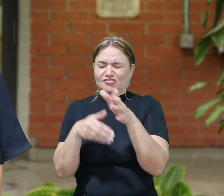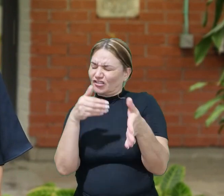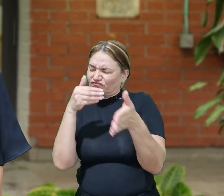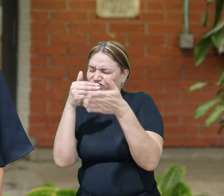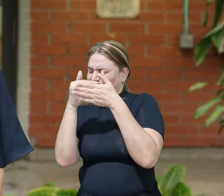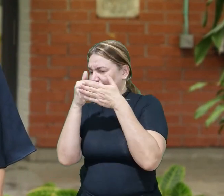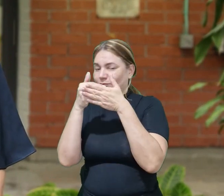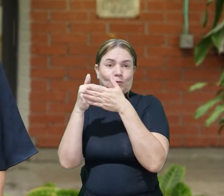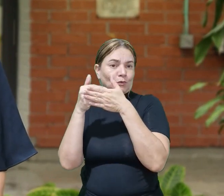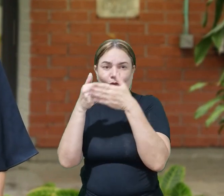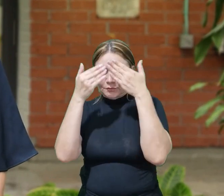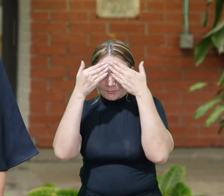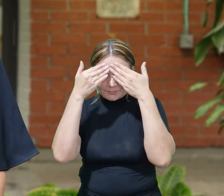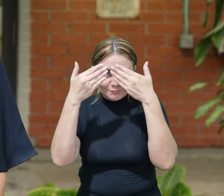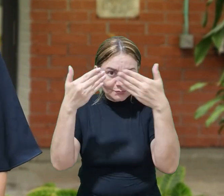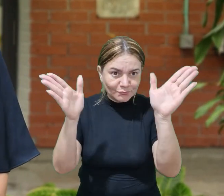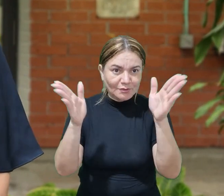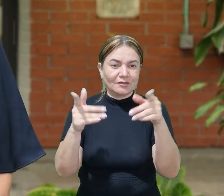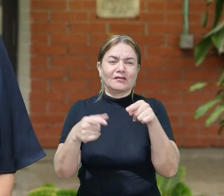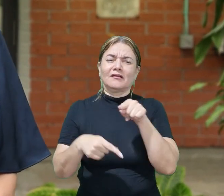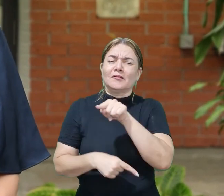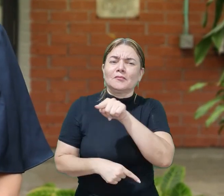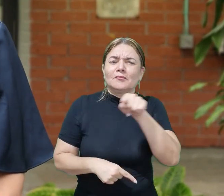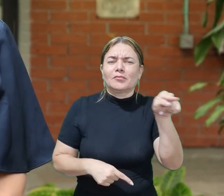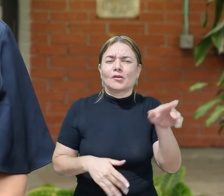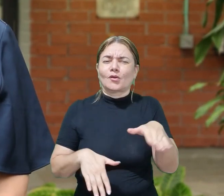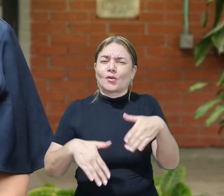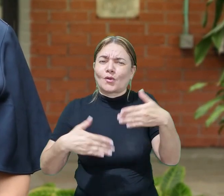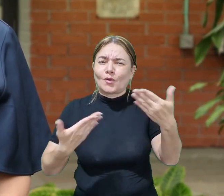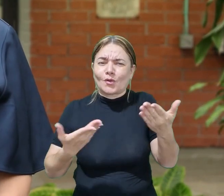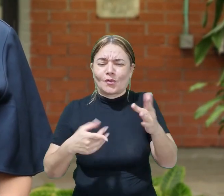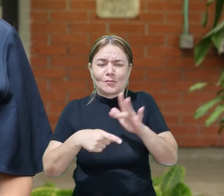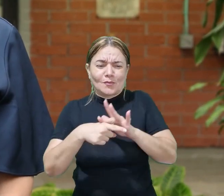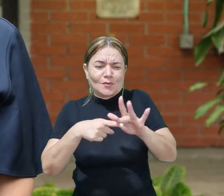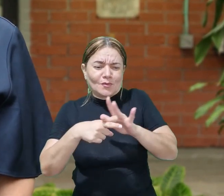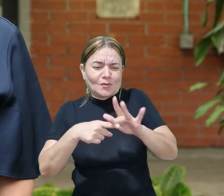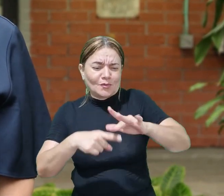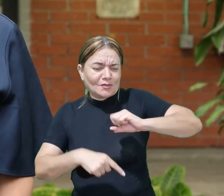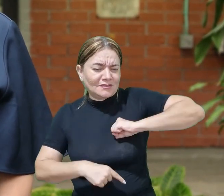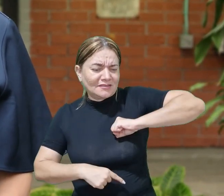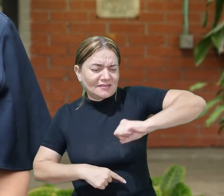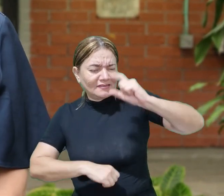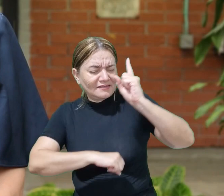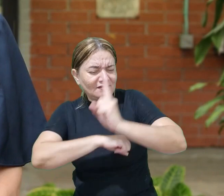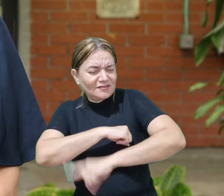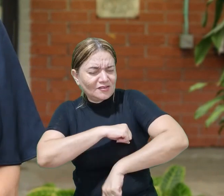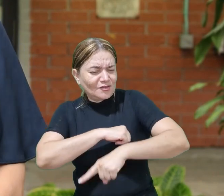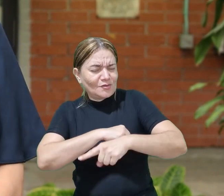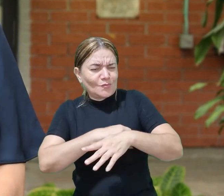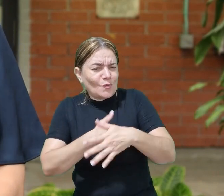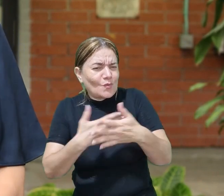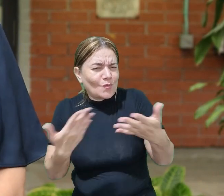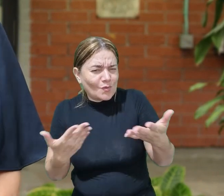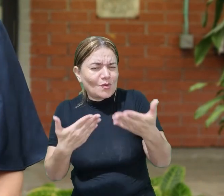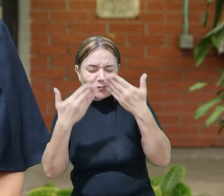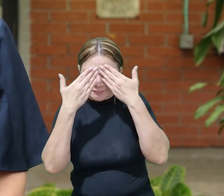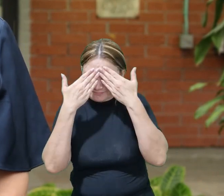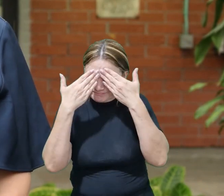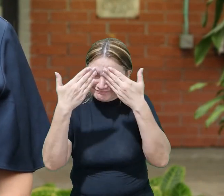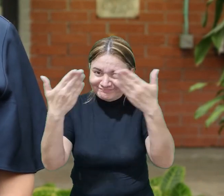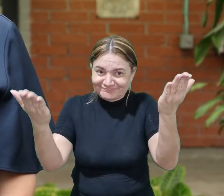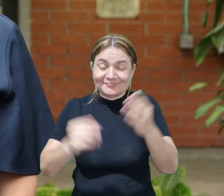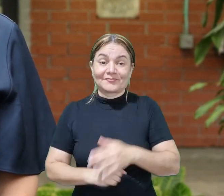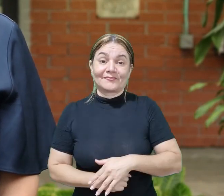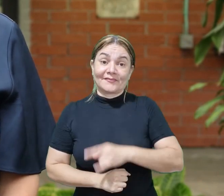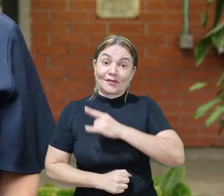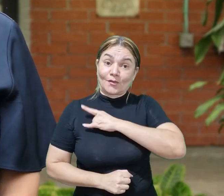y busquemos otras alternativas para aplicar el derecho penal. La Universidad de Antioquia nos